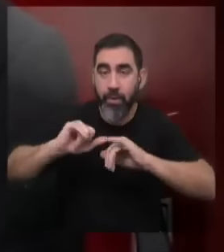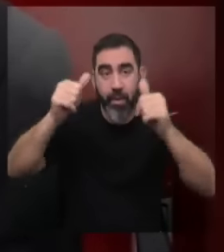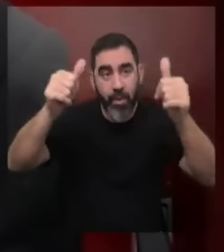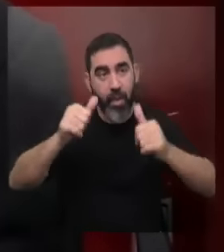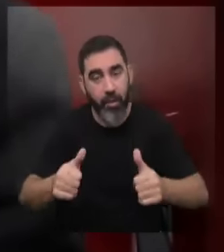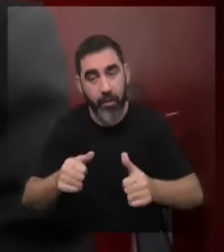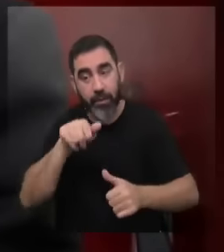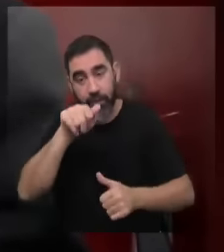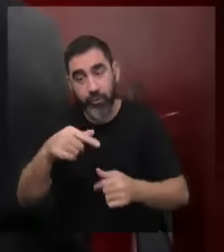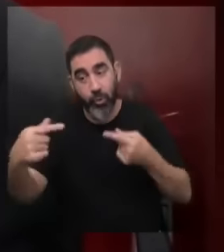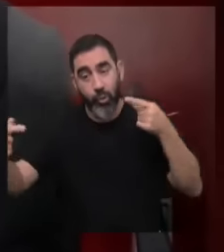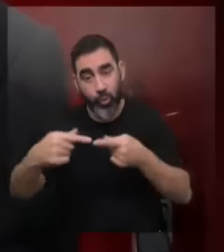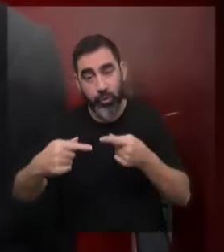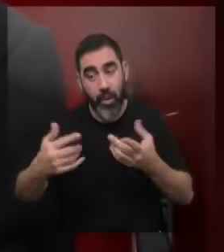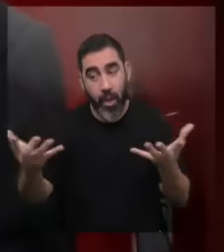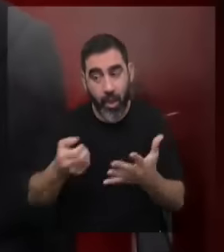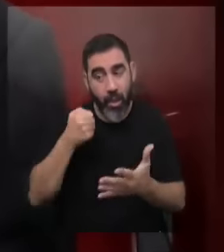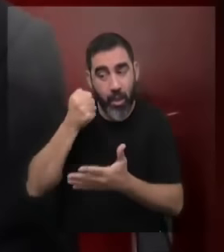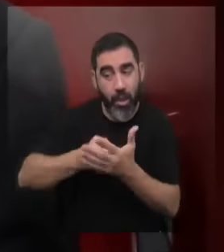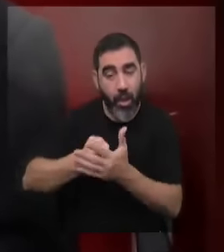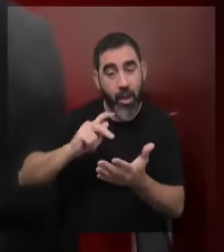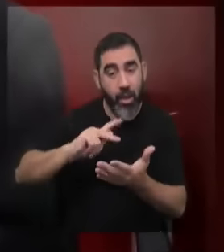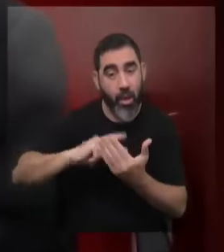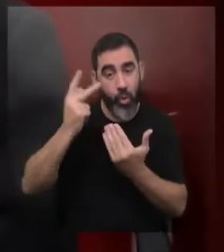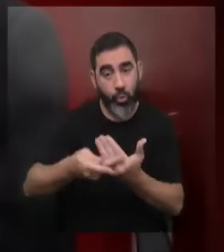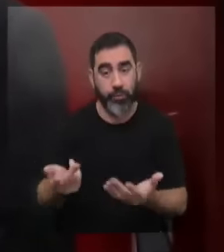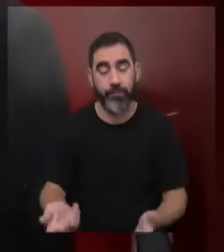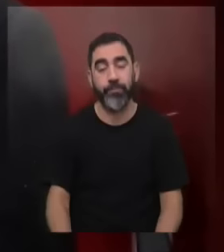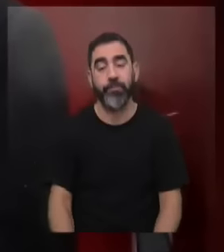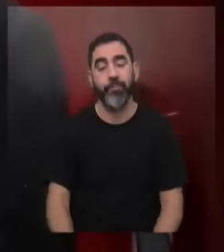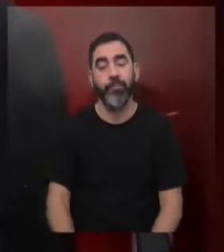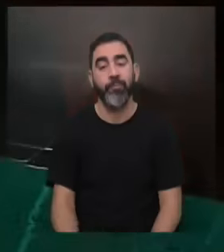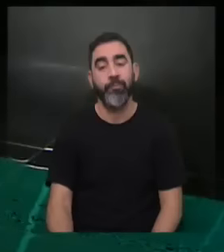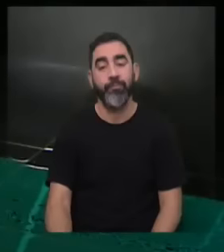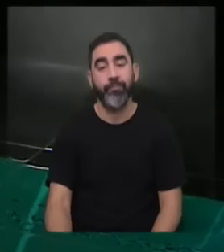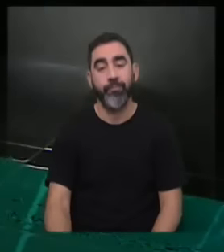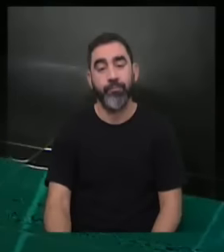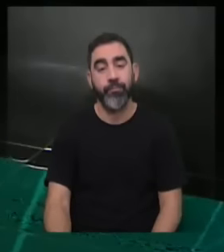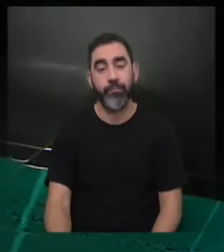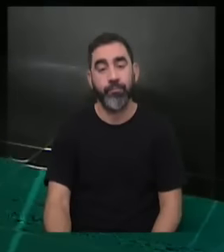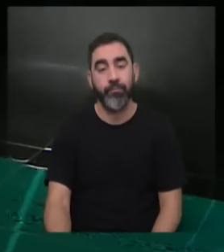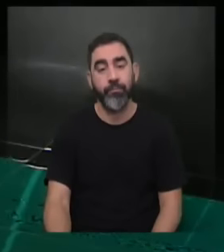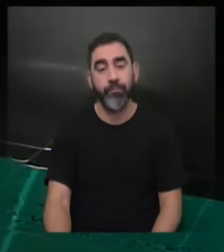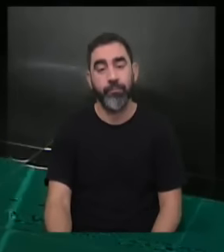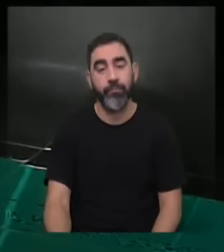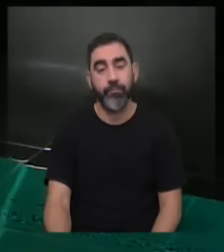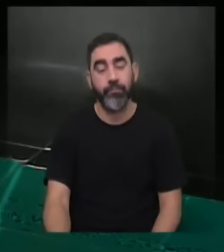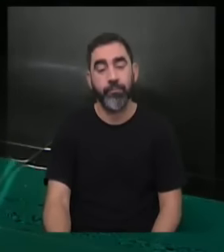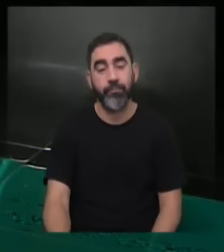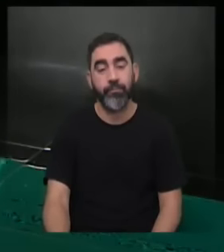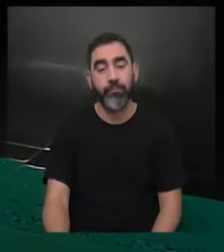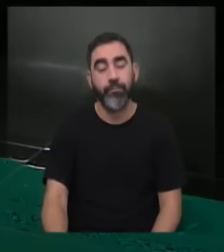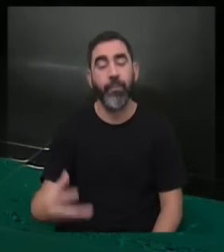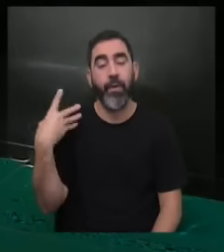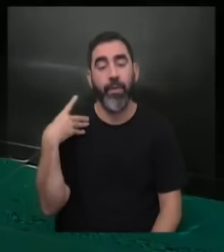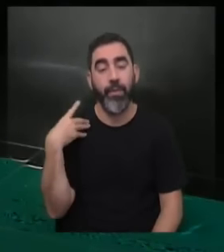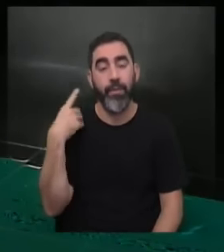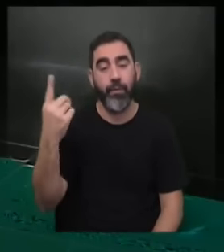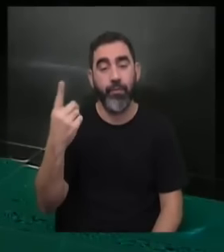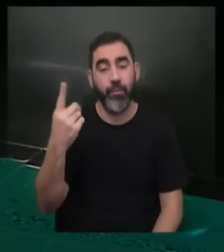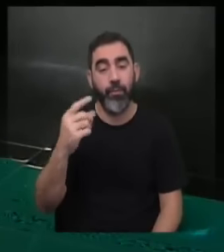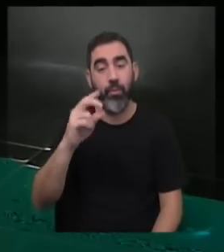eso contra todo eso es lo que está yendo este proyecto y vamos a hablar de otros temas porque el director de